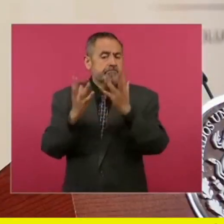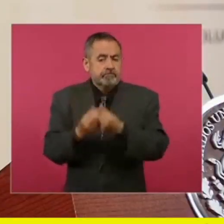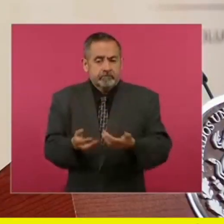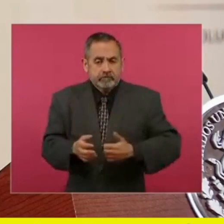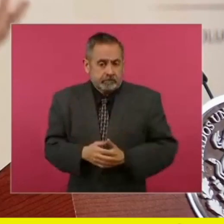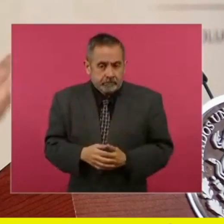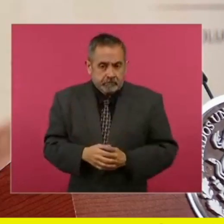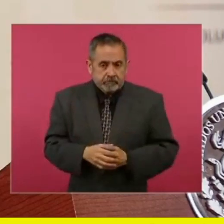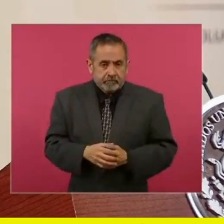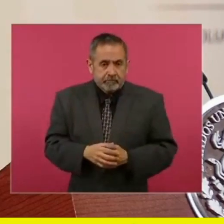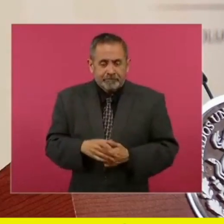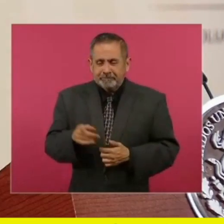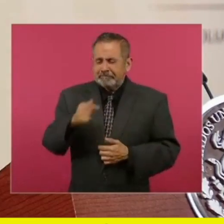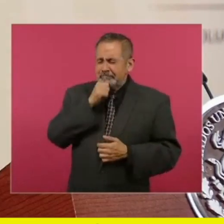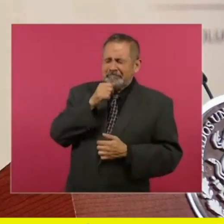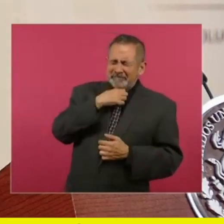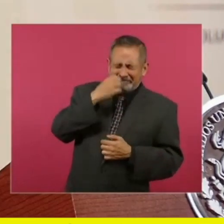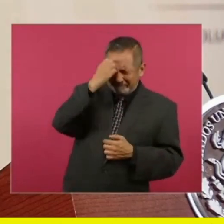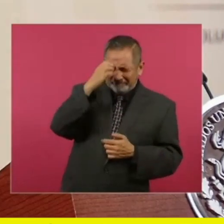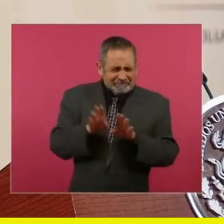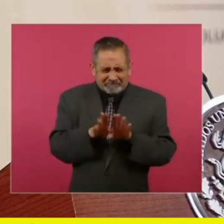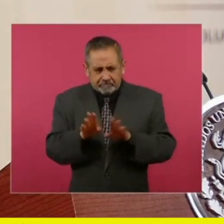O sea no es algo ajeno